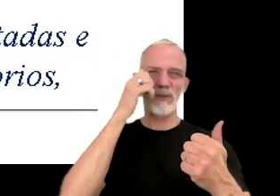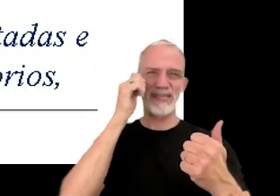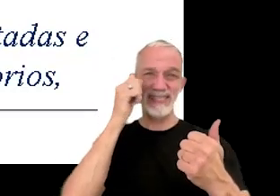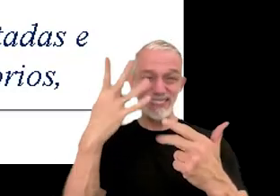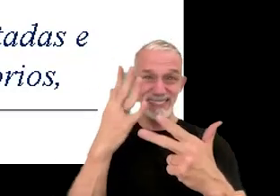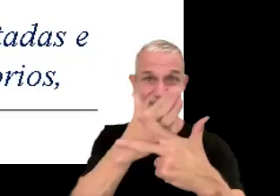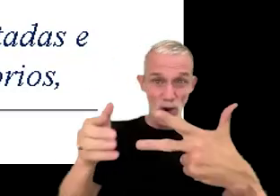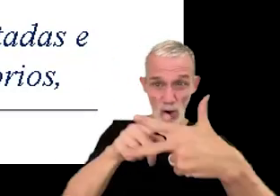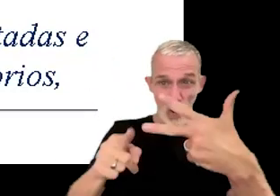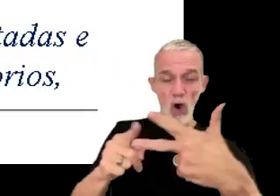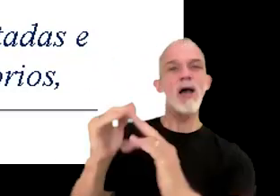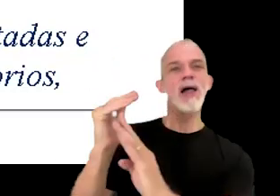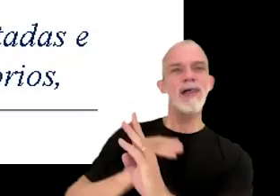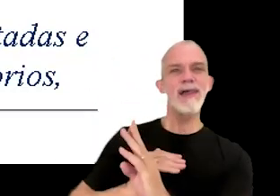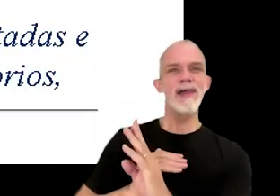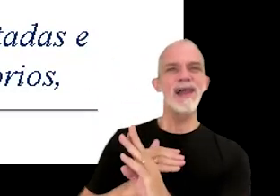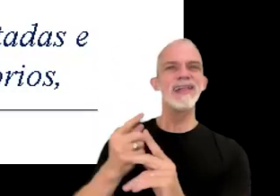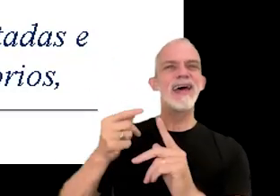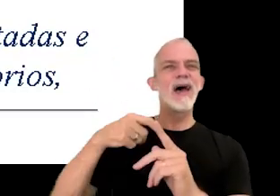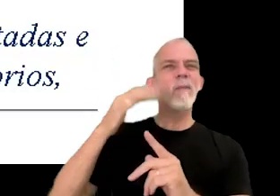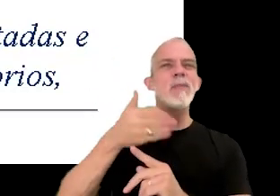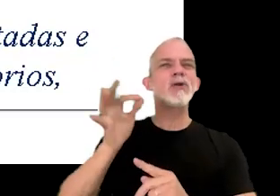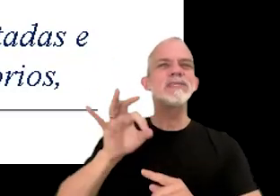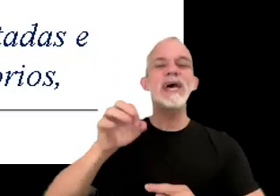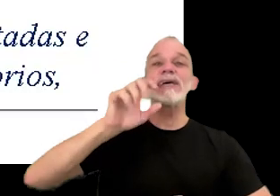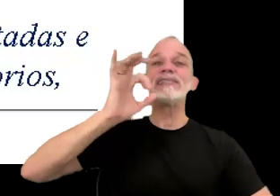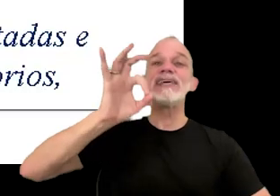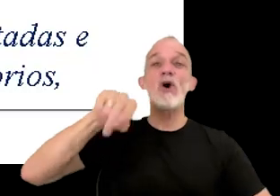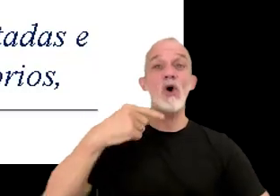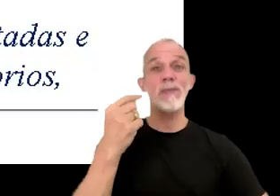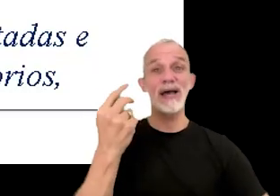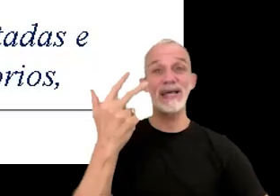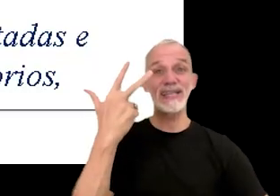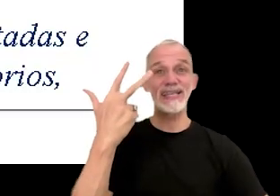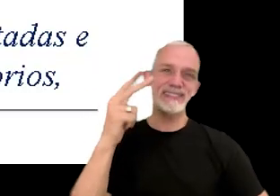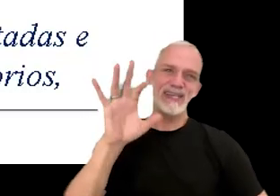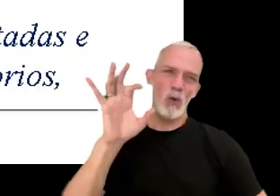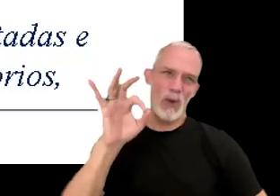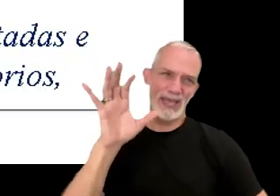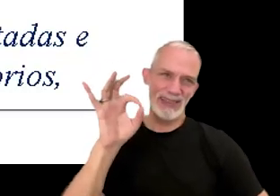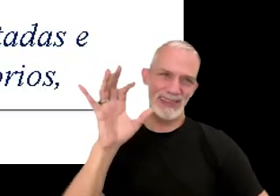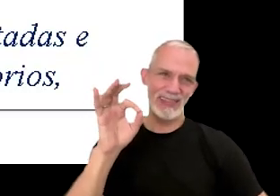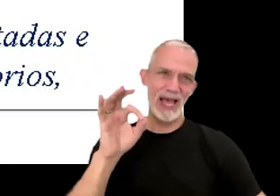con una reducción de alícuota de 0.50